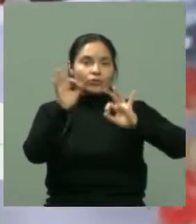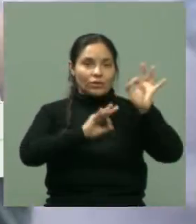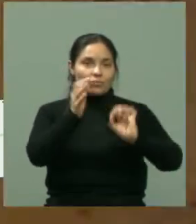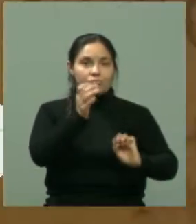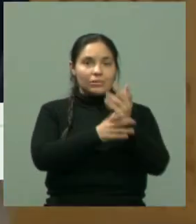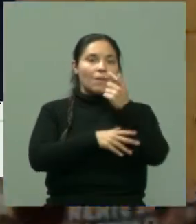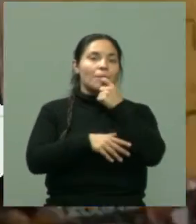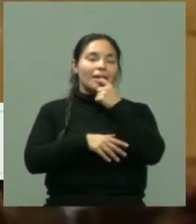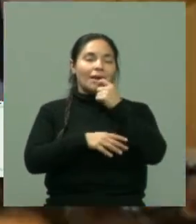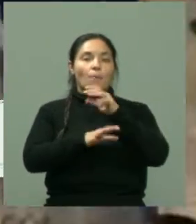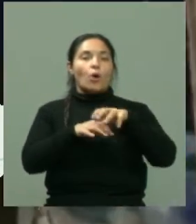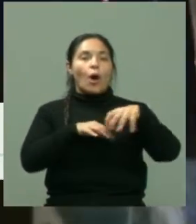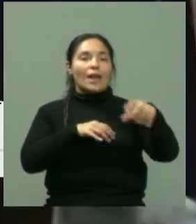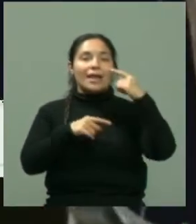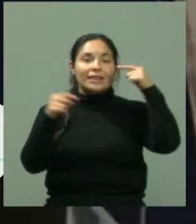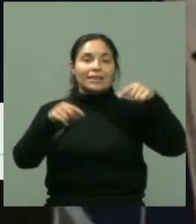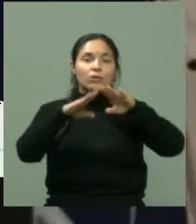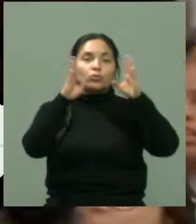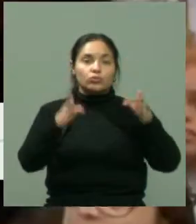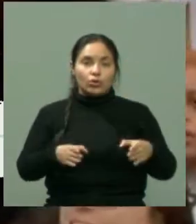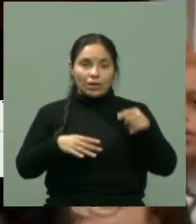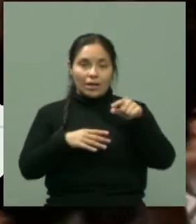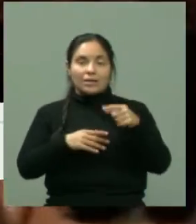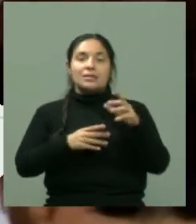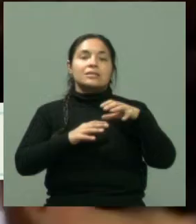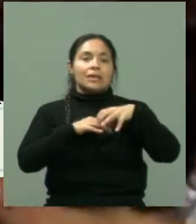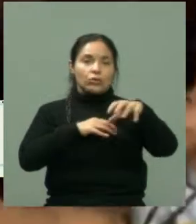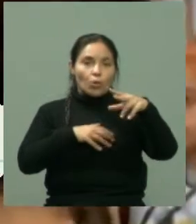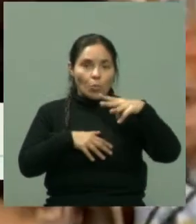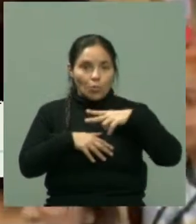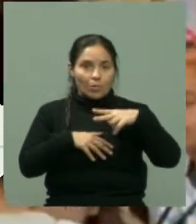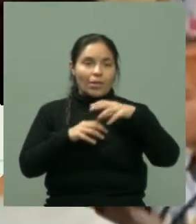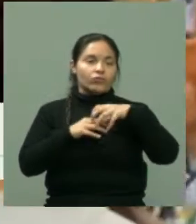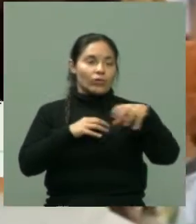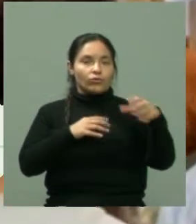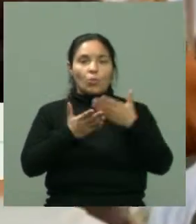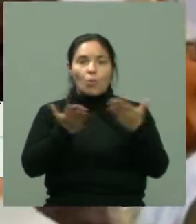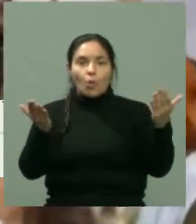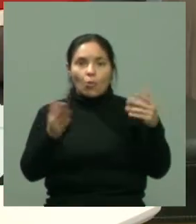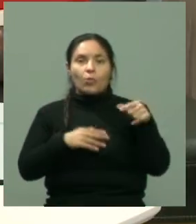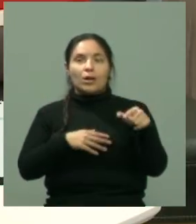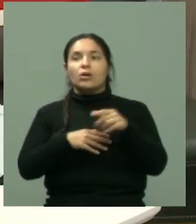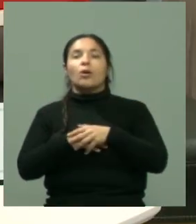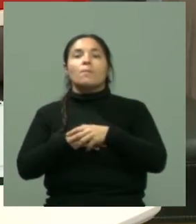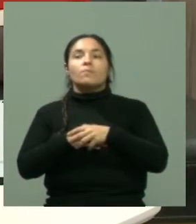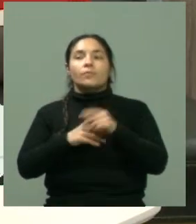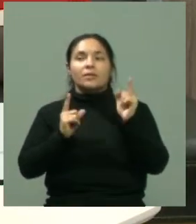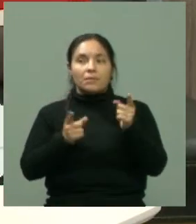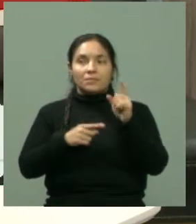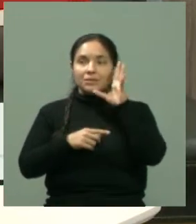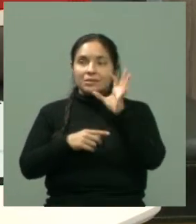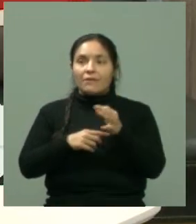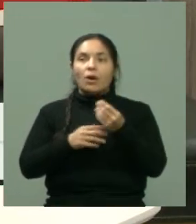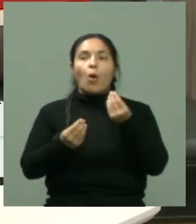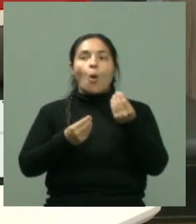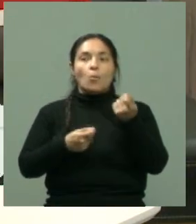área institucionales. Ahí hablamos del sector público, sector privado. Un proyecto que se tiene muy en cuenta es cómo poder llevar